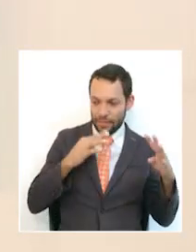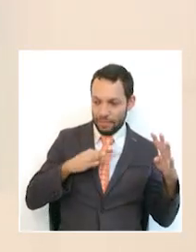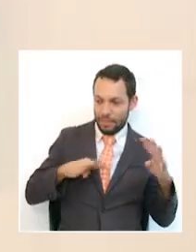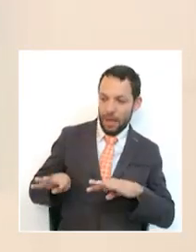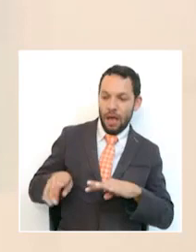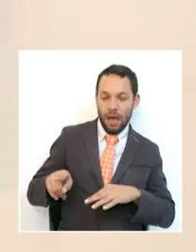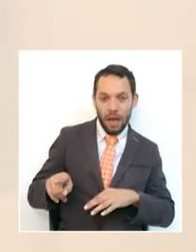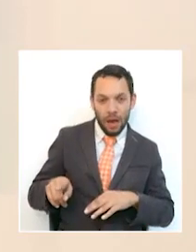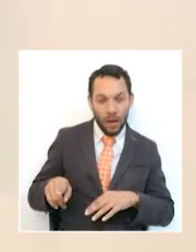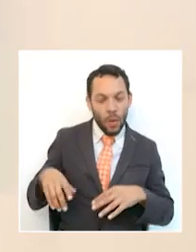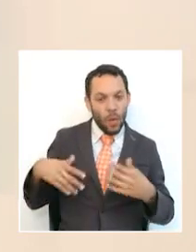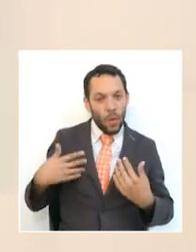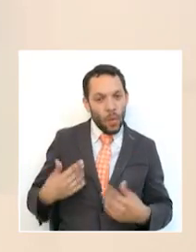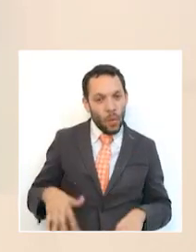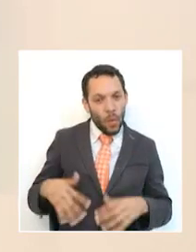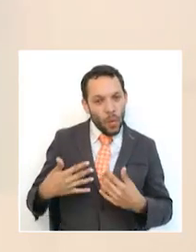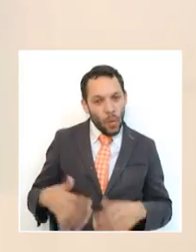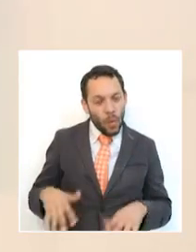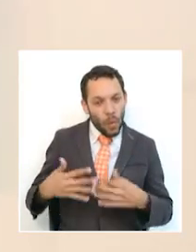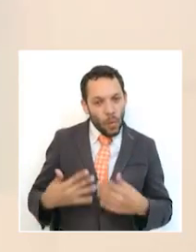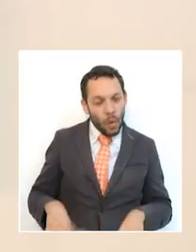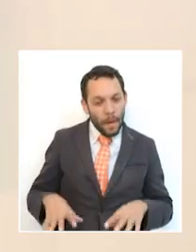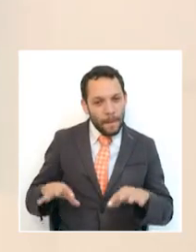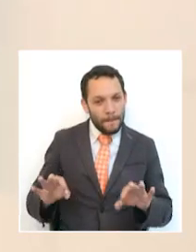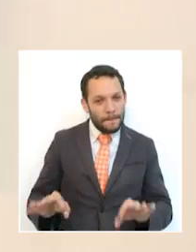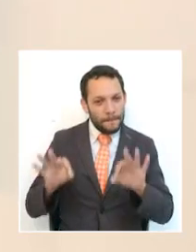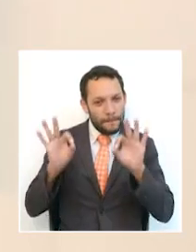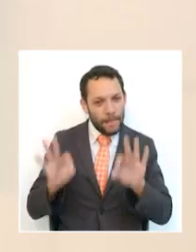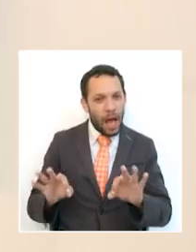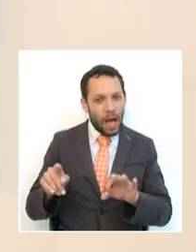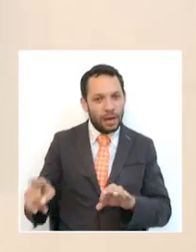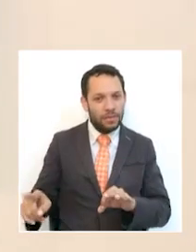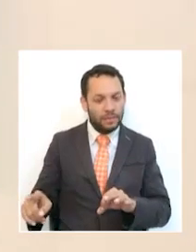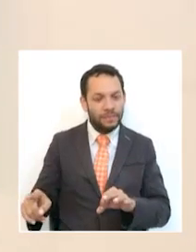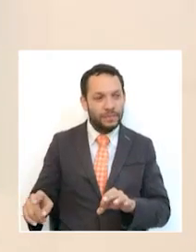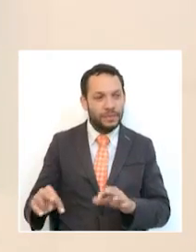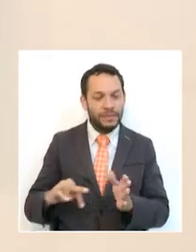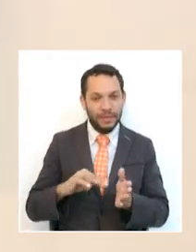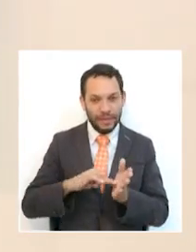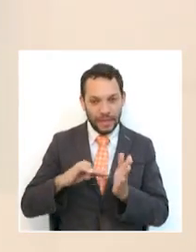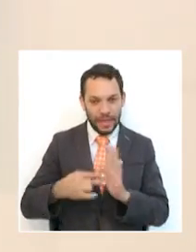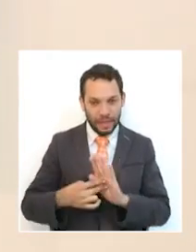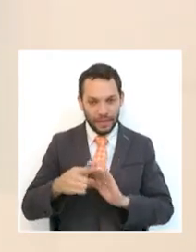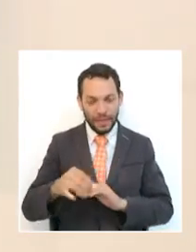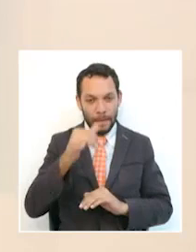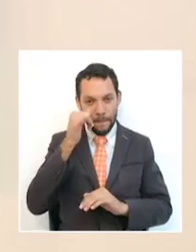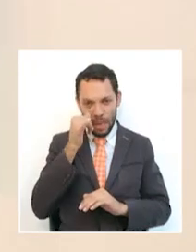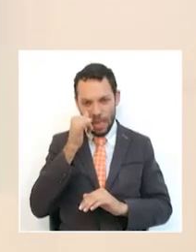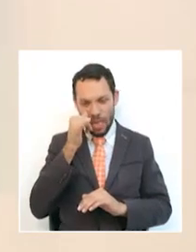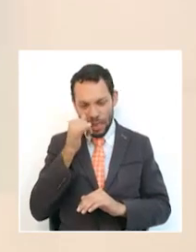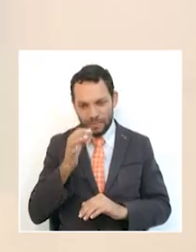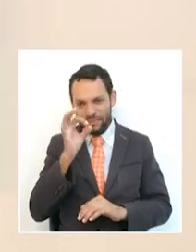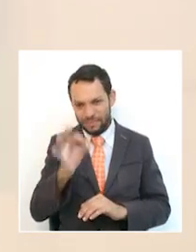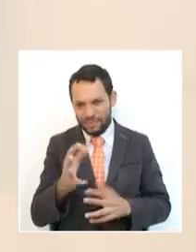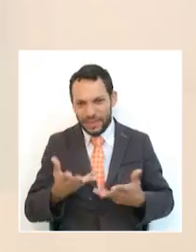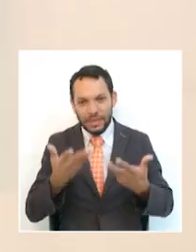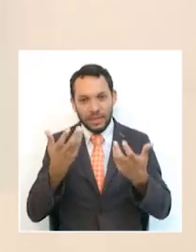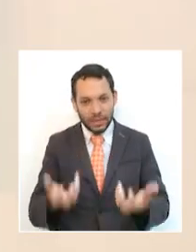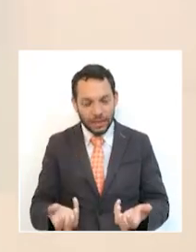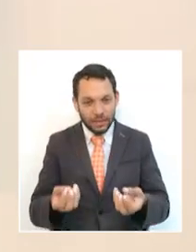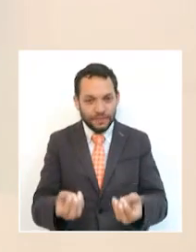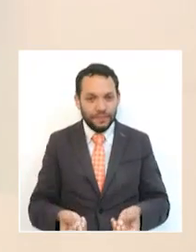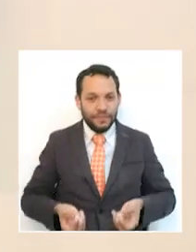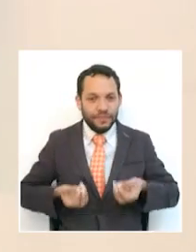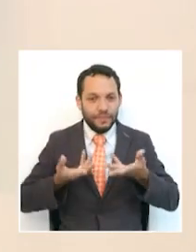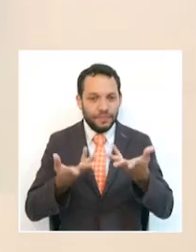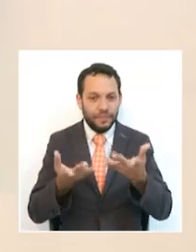realmente para todos nosotros poder presenciar esto y les tenemos el vídeo porque realmente queremos compartirles esta